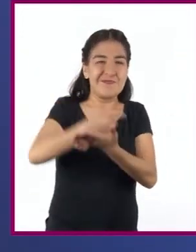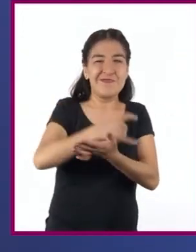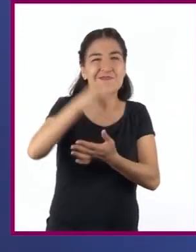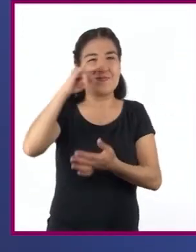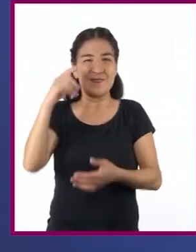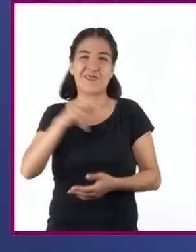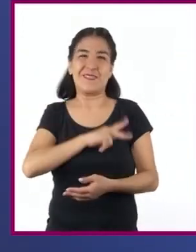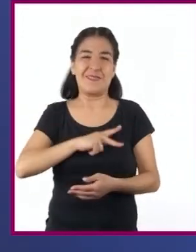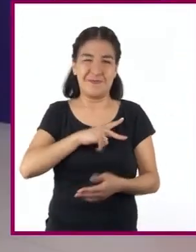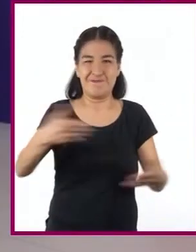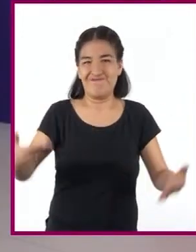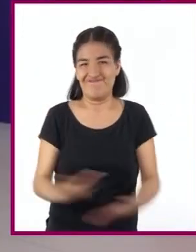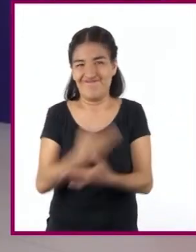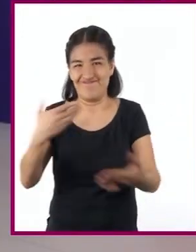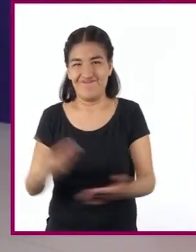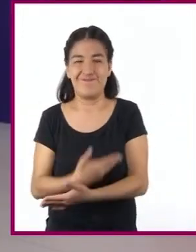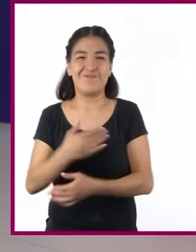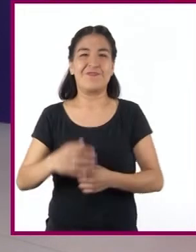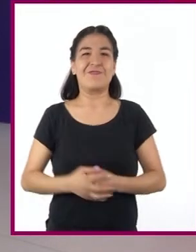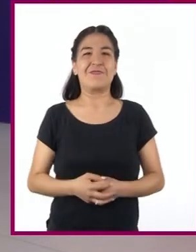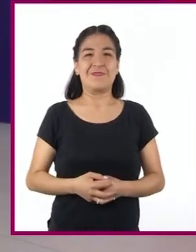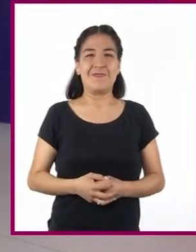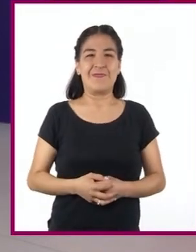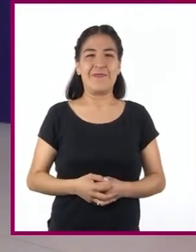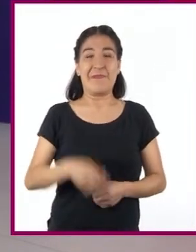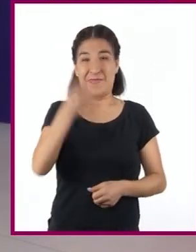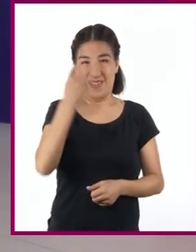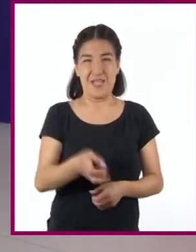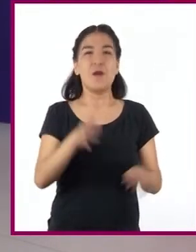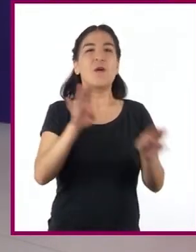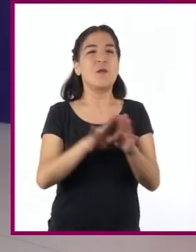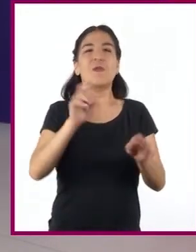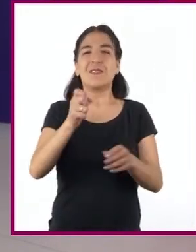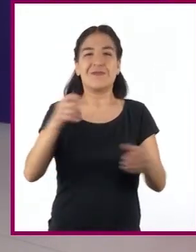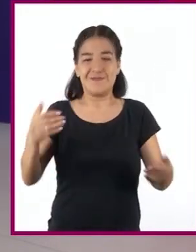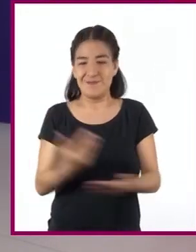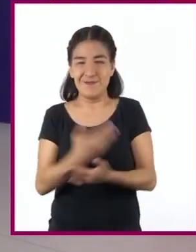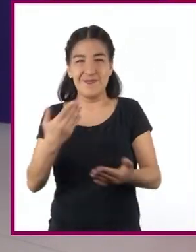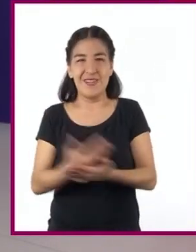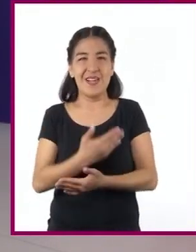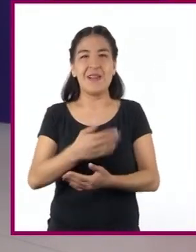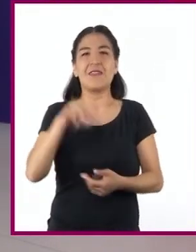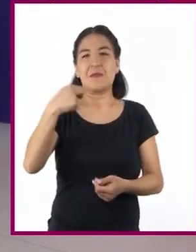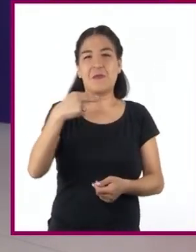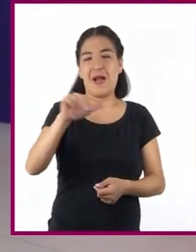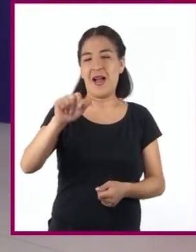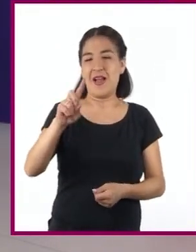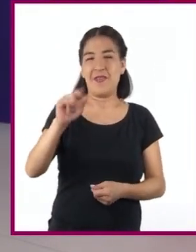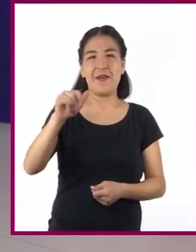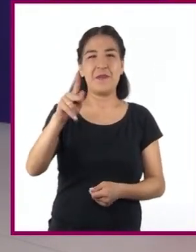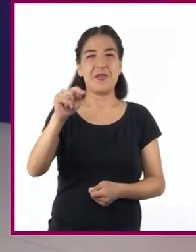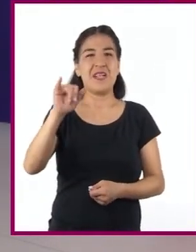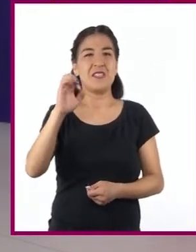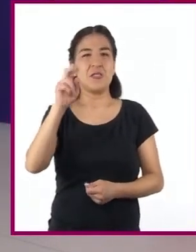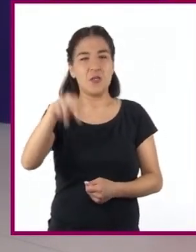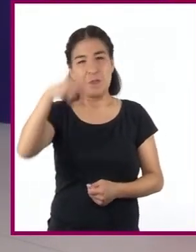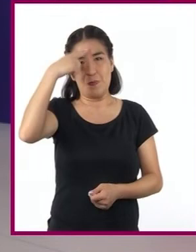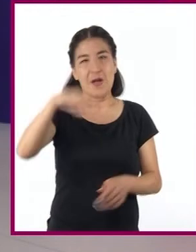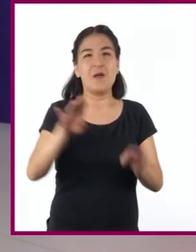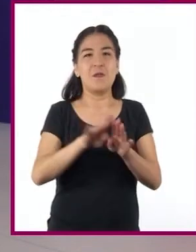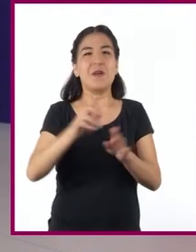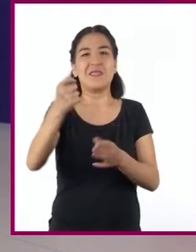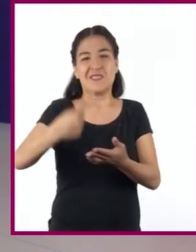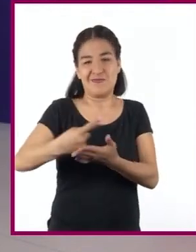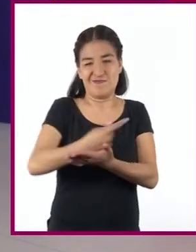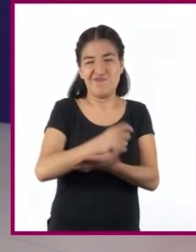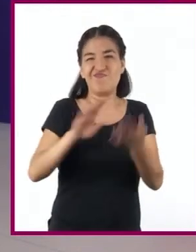se hayan producido. Este tipo de reproducción le funciona como adaptación para parasitar a los humanos con